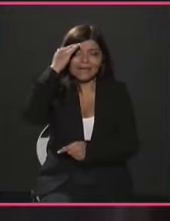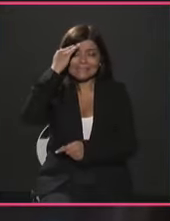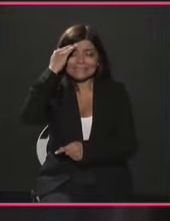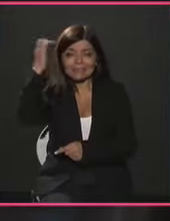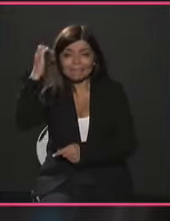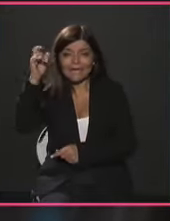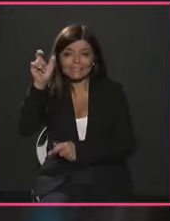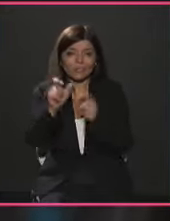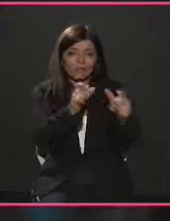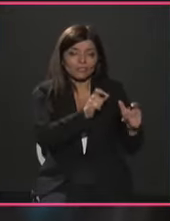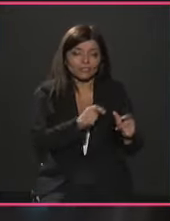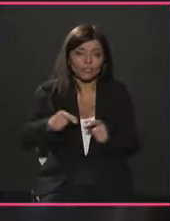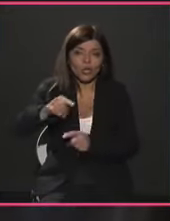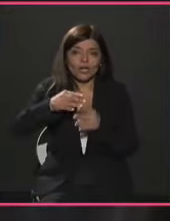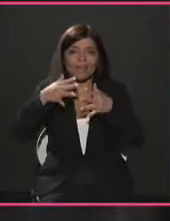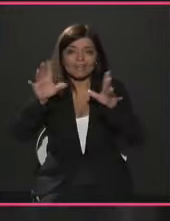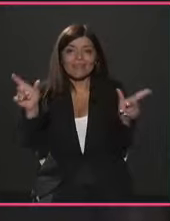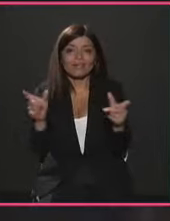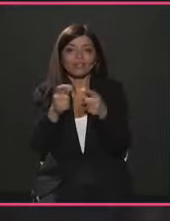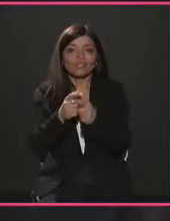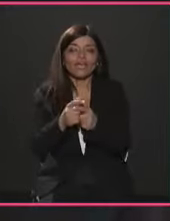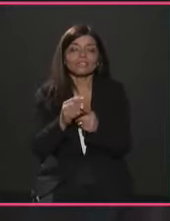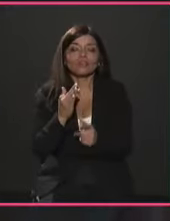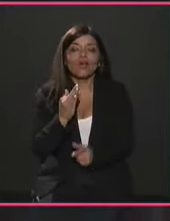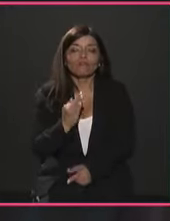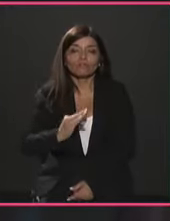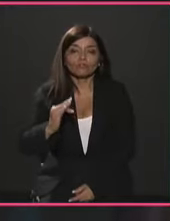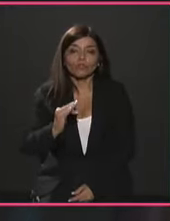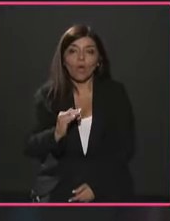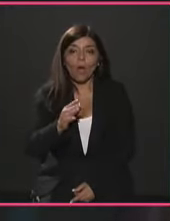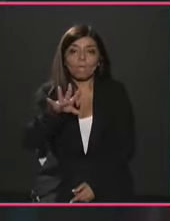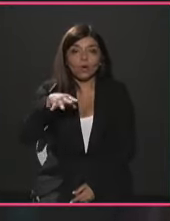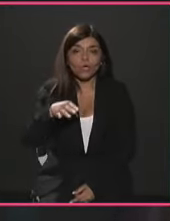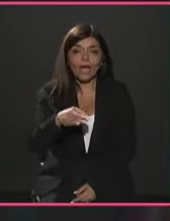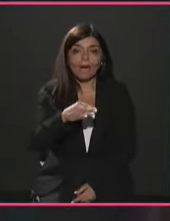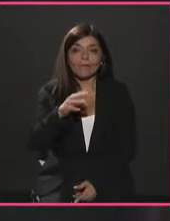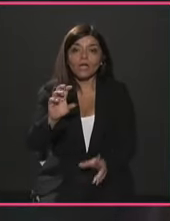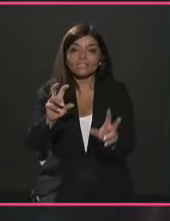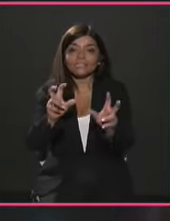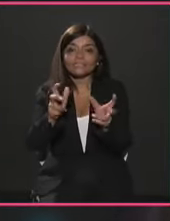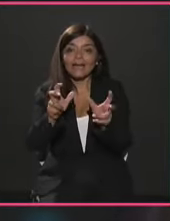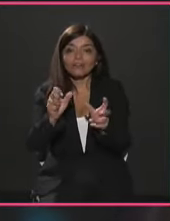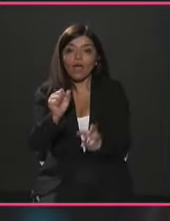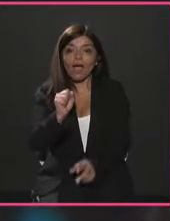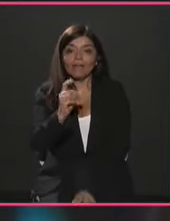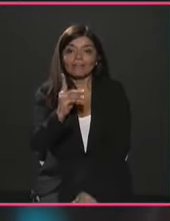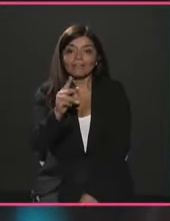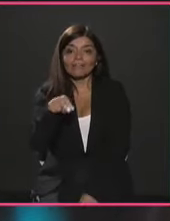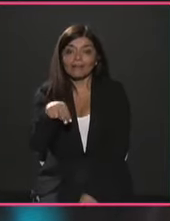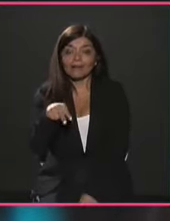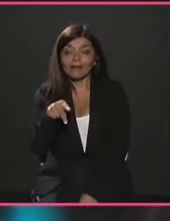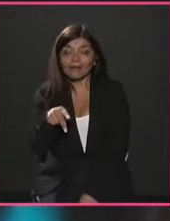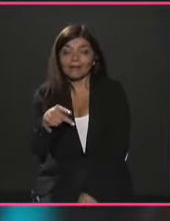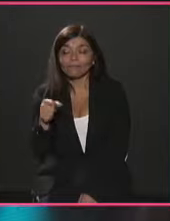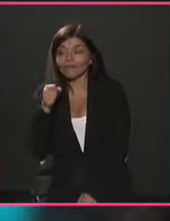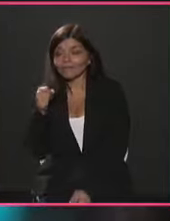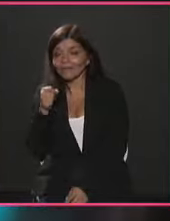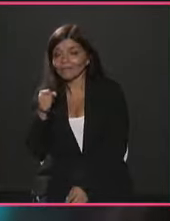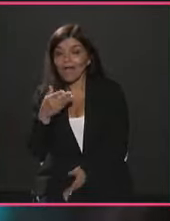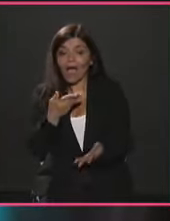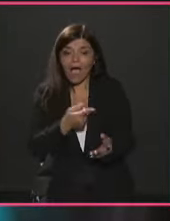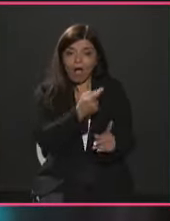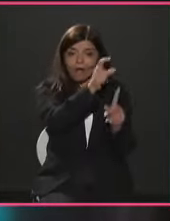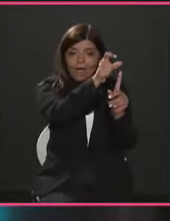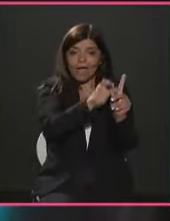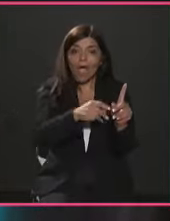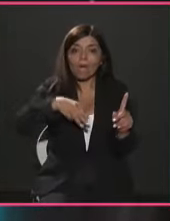expertas de congreso futuro Así que en mi programa en radio ADN voy a entrevistar prontamente a un uno de ellos así que voy a dejarlos en muy buenas manos esta tarde con